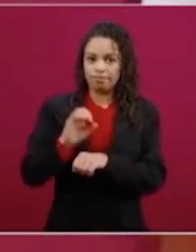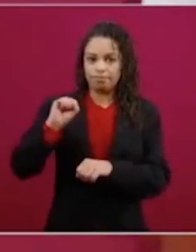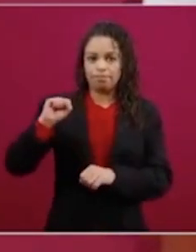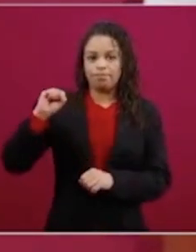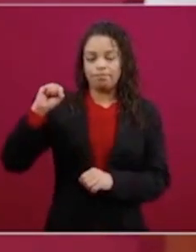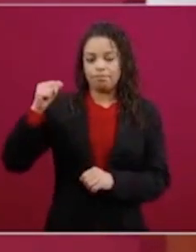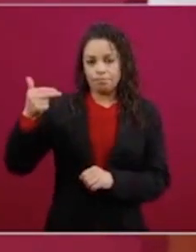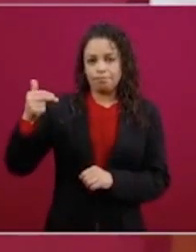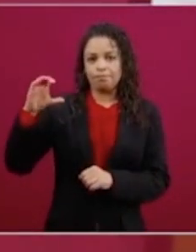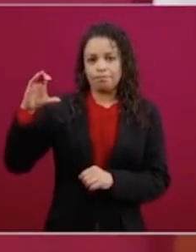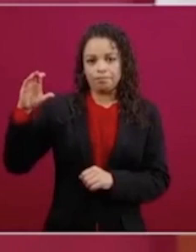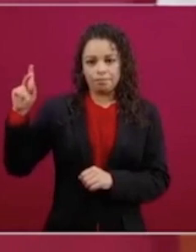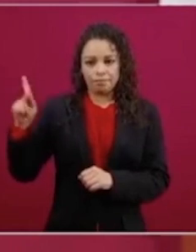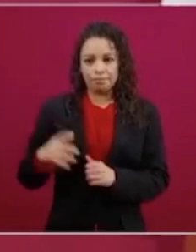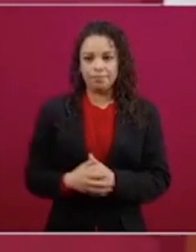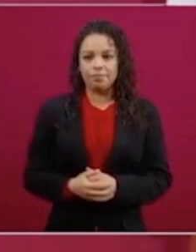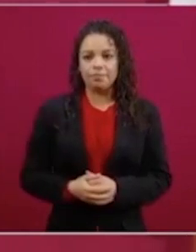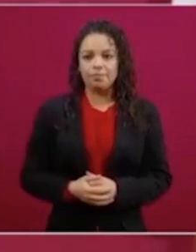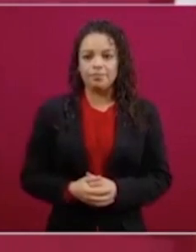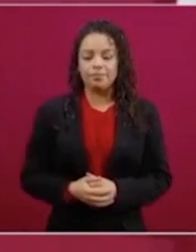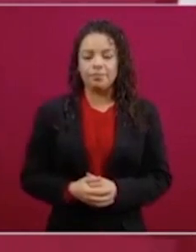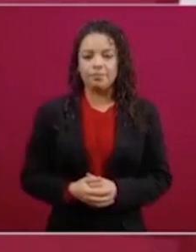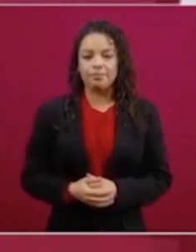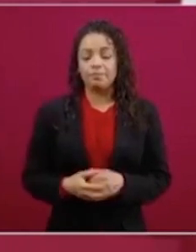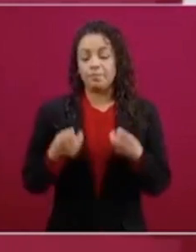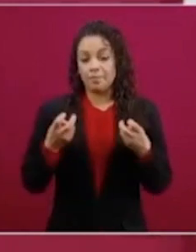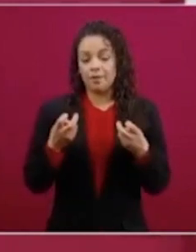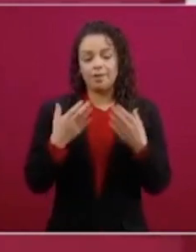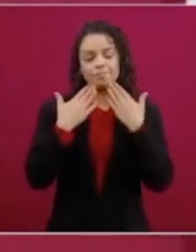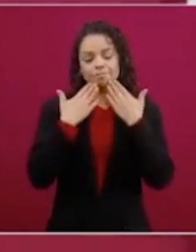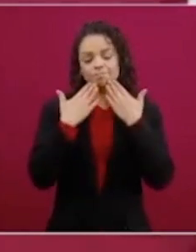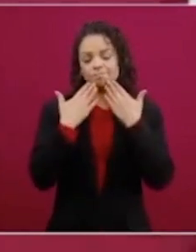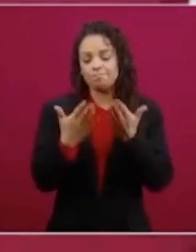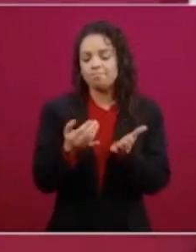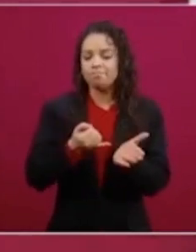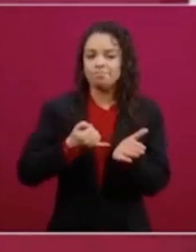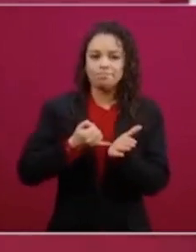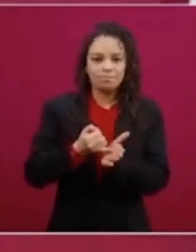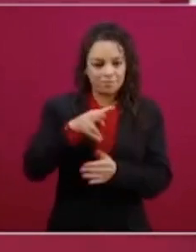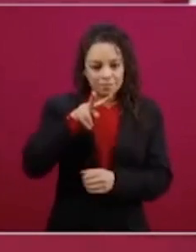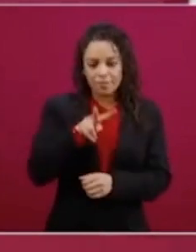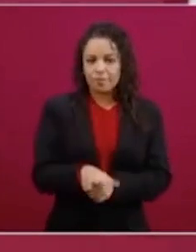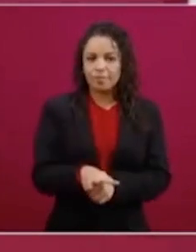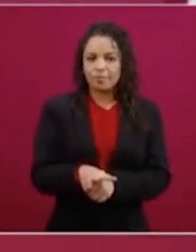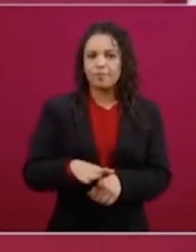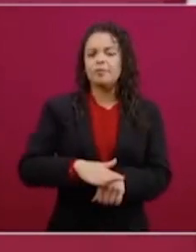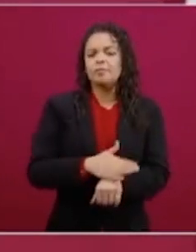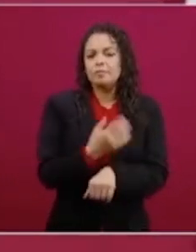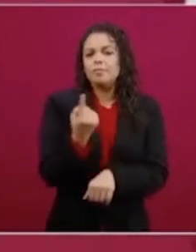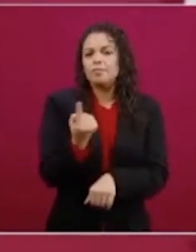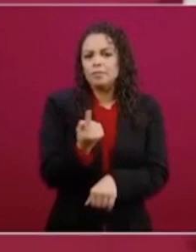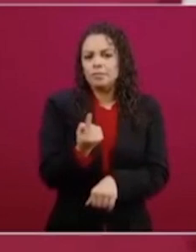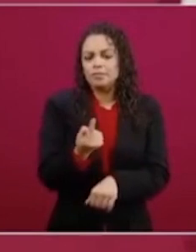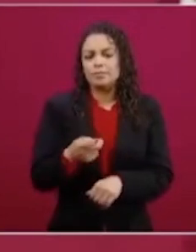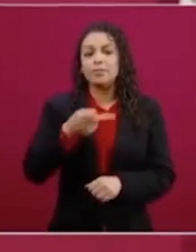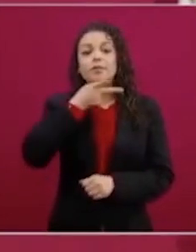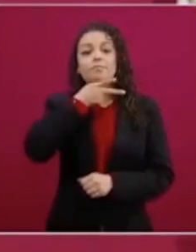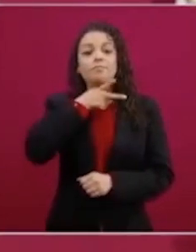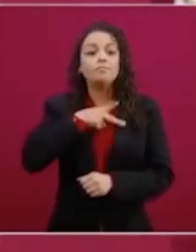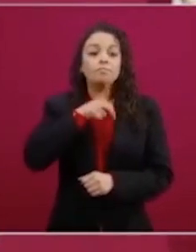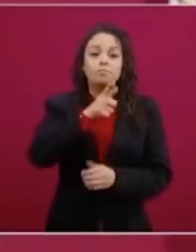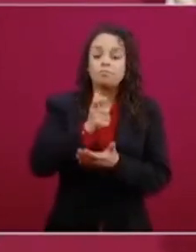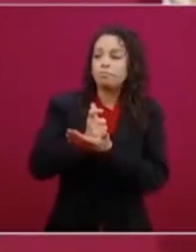también fue otra buena decisión. Todos los derechos que paga Pemex